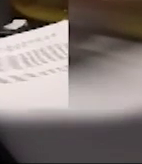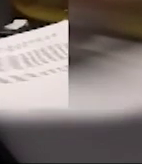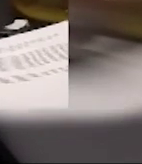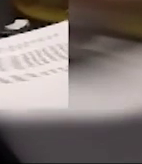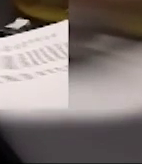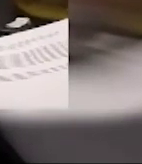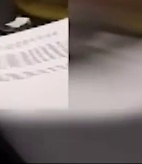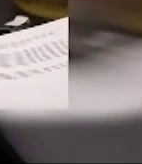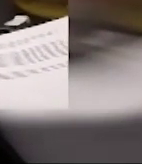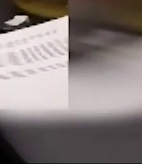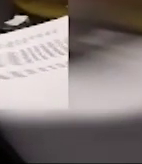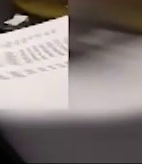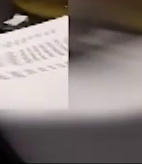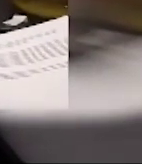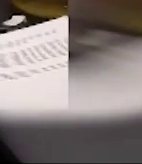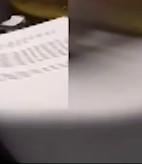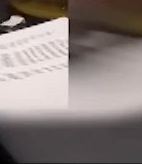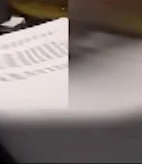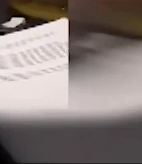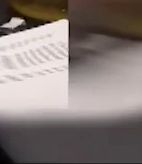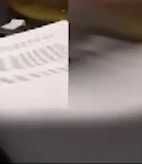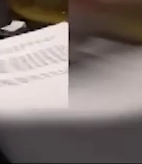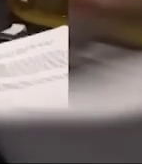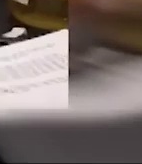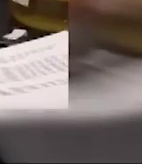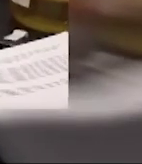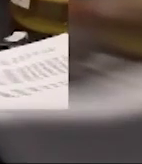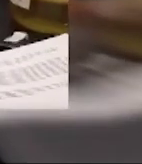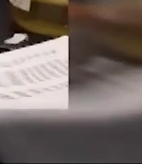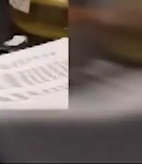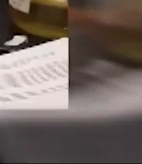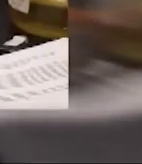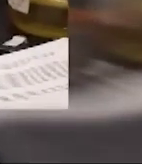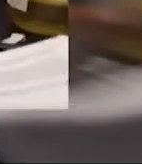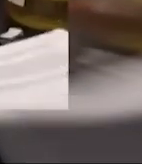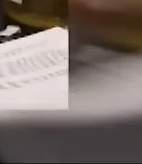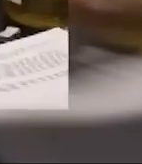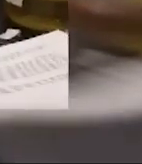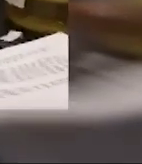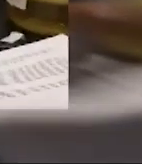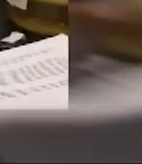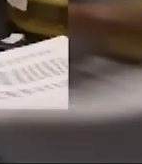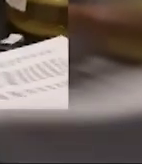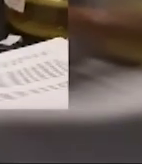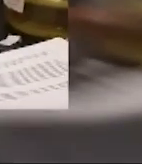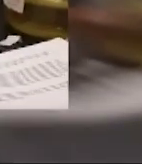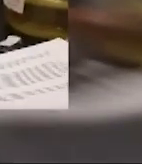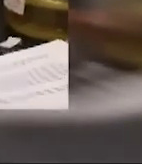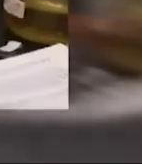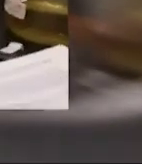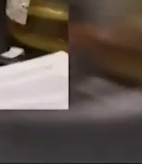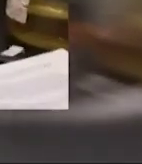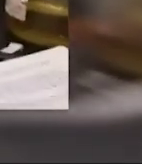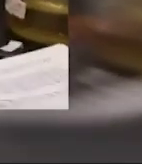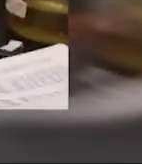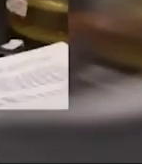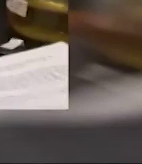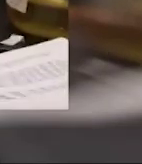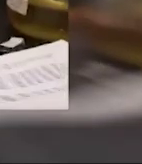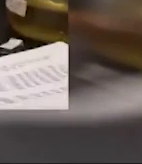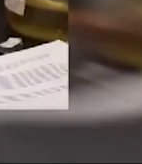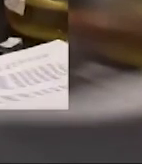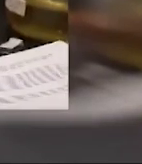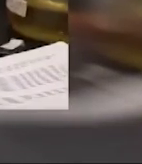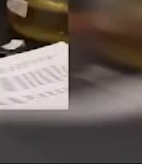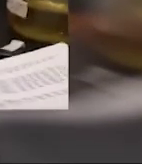y ácido sulfúrico. Después, peróxido de hidrógeno y finalmente ácido malónico, sulfato de manganeso y